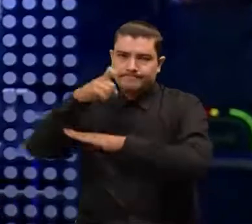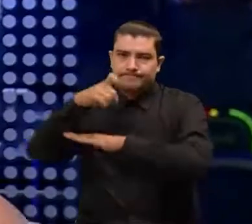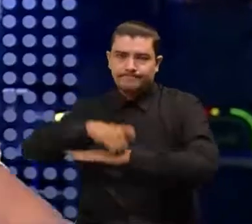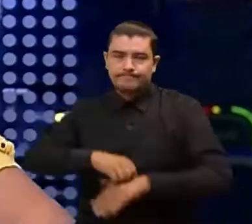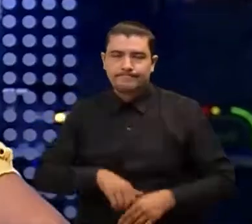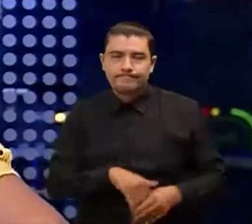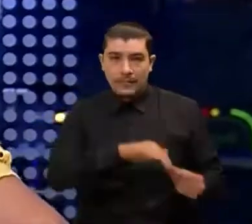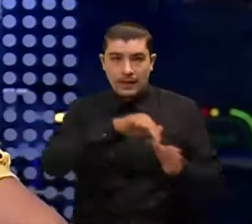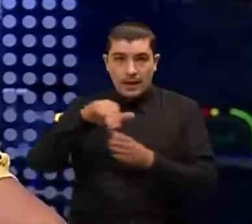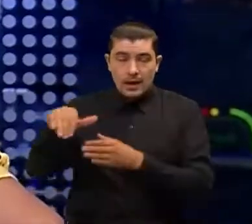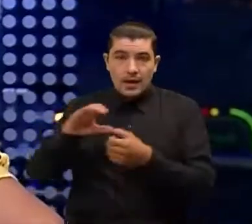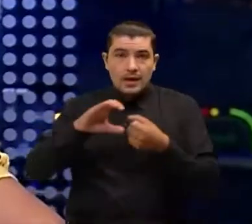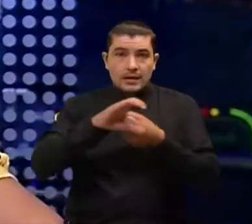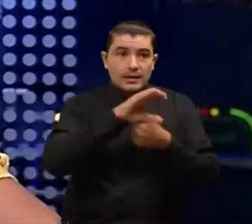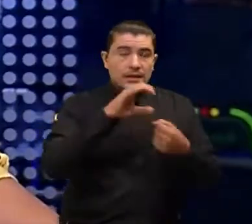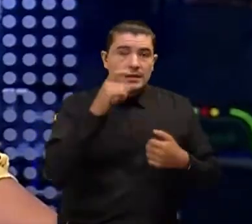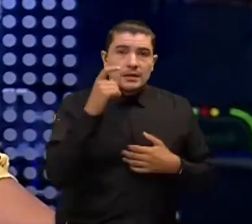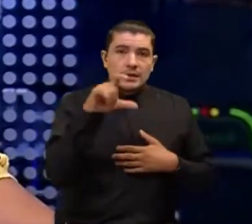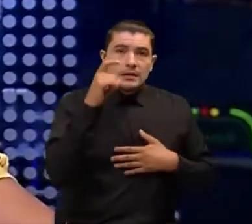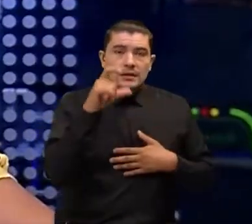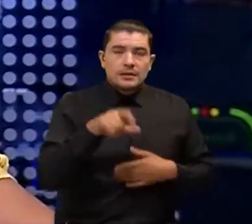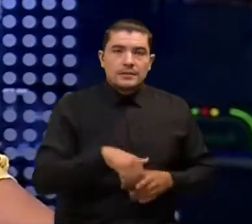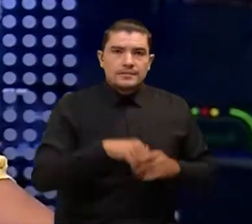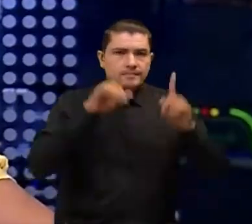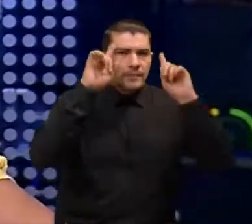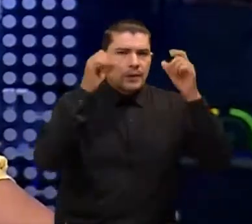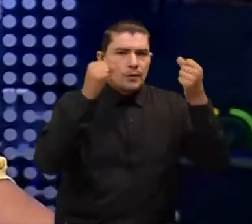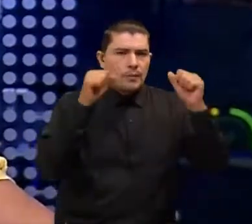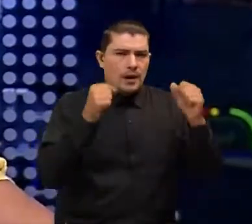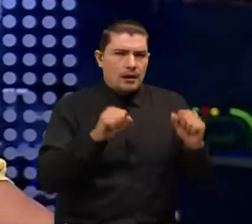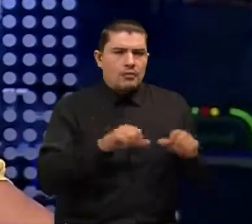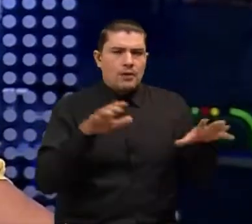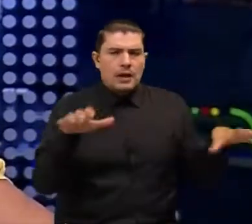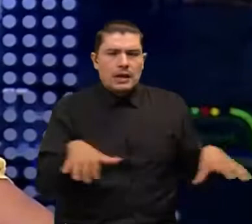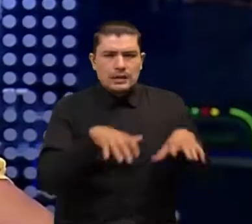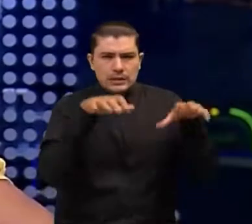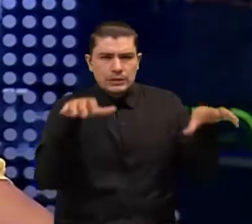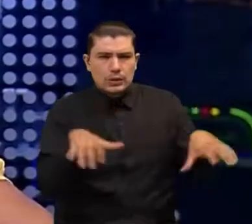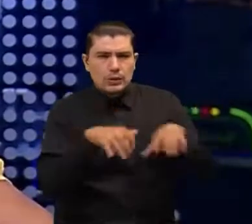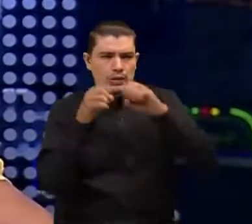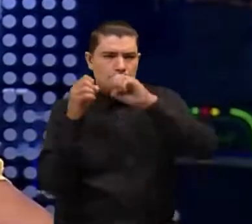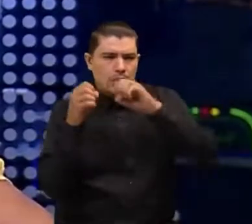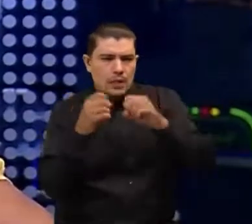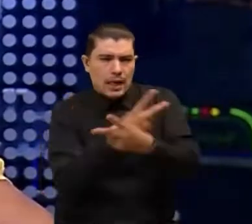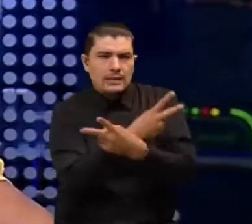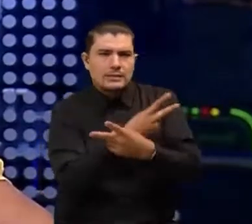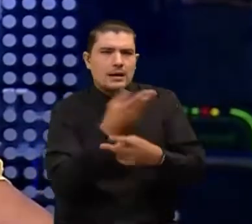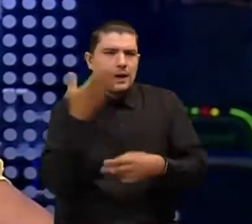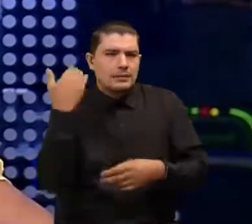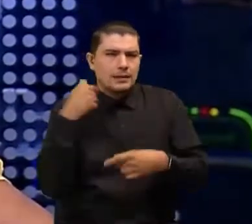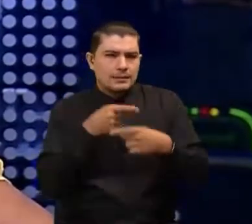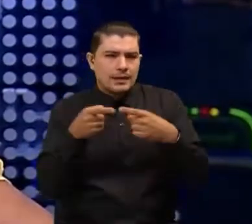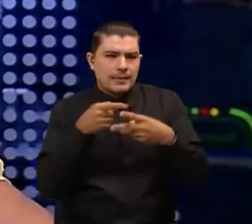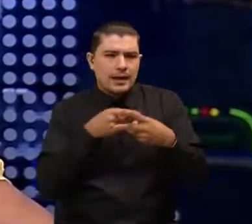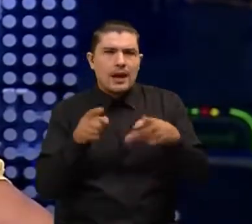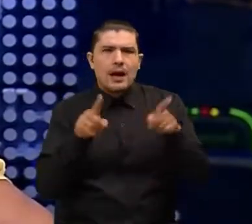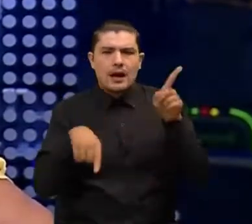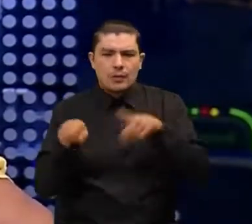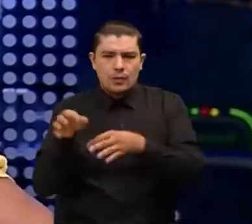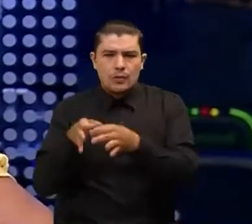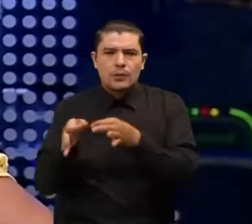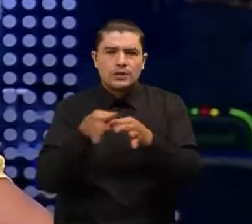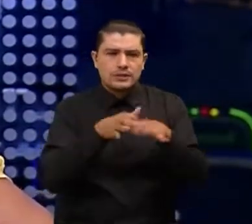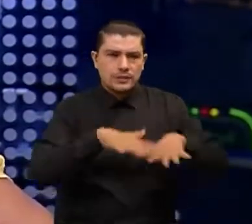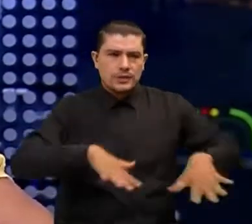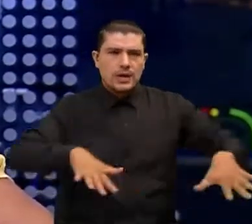Y de otra parte, en Cúcuta sigue la preocupación por los constantes hechos de violencia que se han registrado en las últimas semanas, específicamente en algunos municipios del